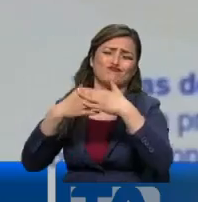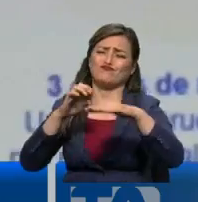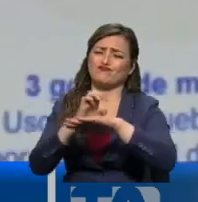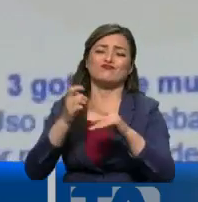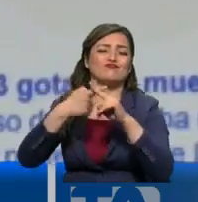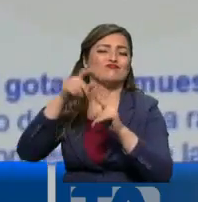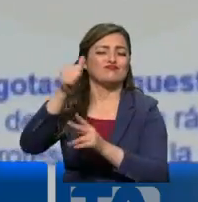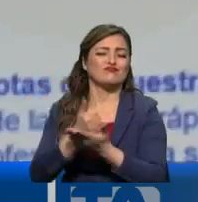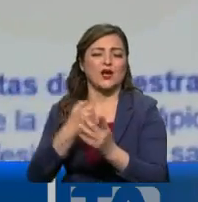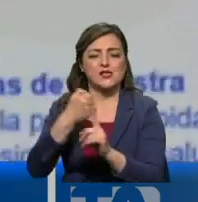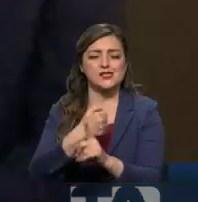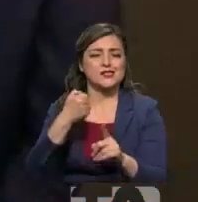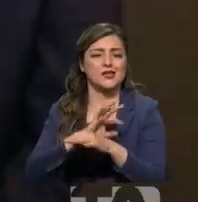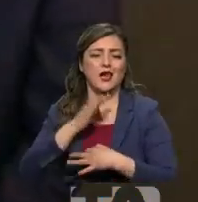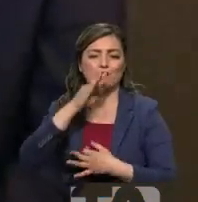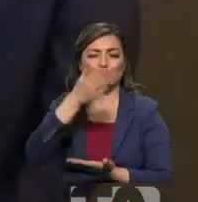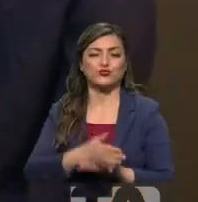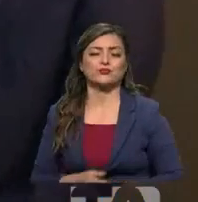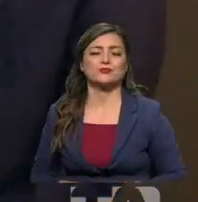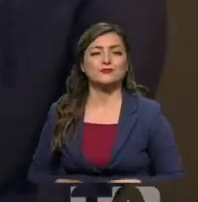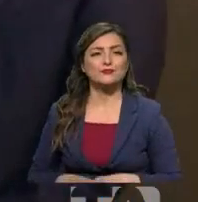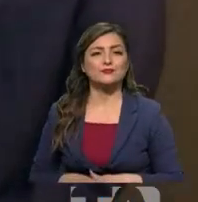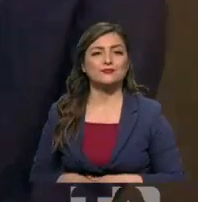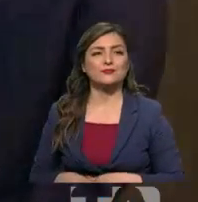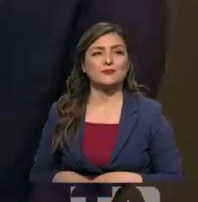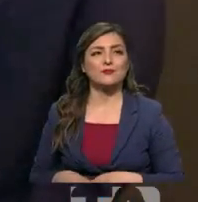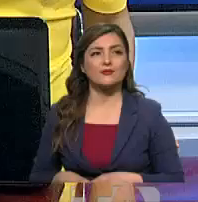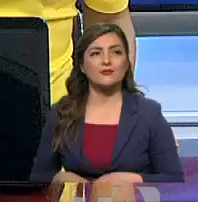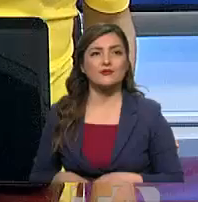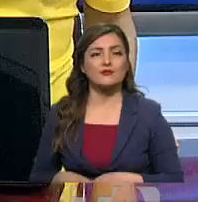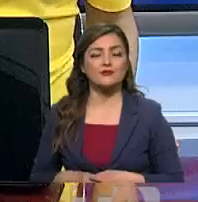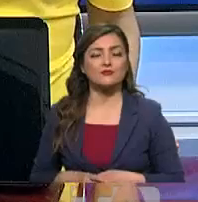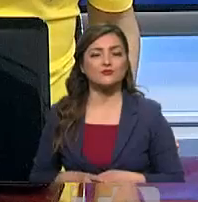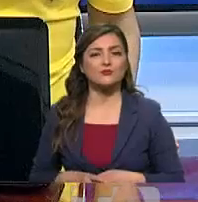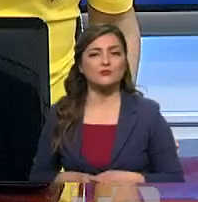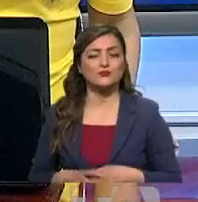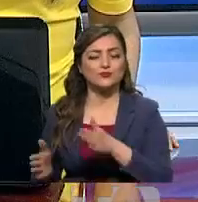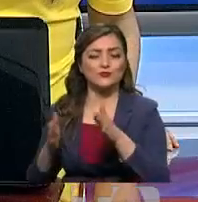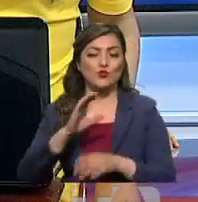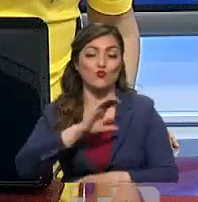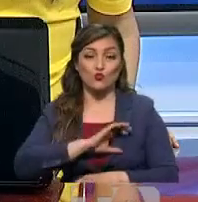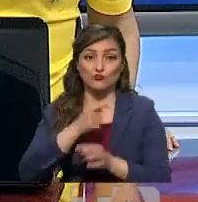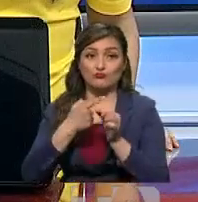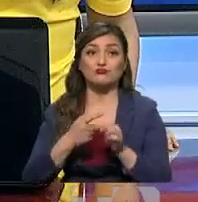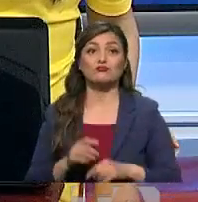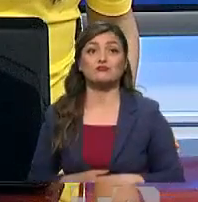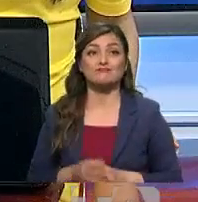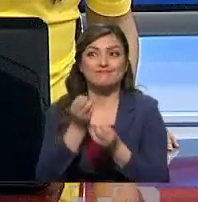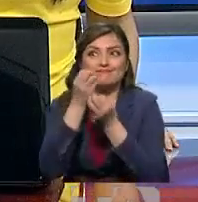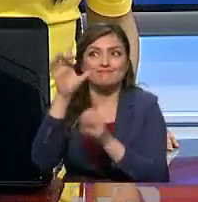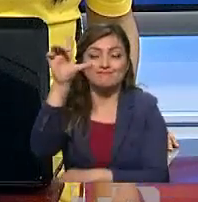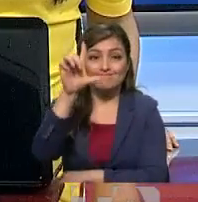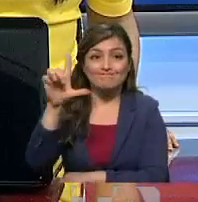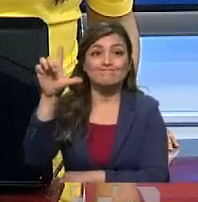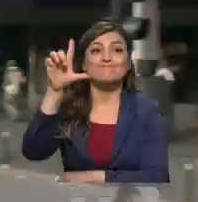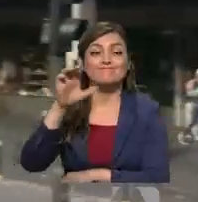las herramientas para combatir la pandemia. En Quito, Belén Merizalde, 24 horas. Y el municipio de Quito informó este